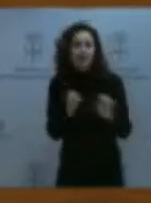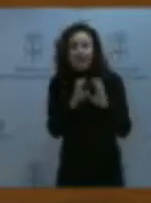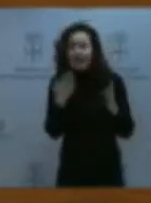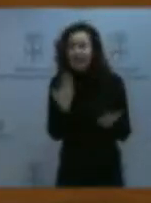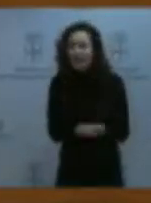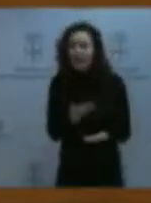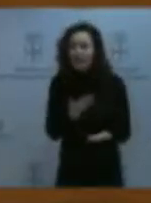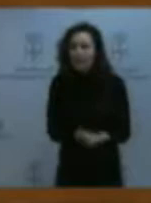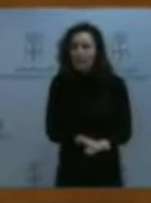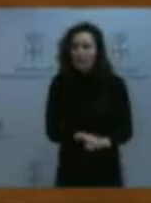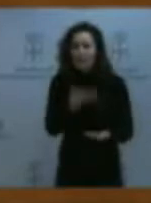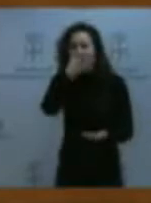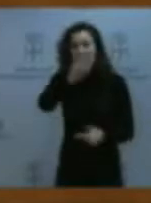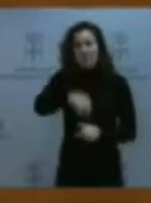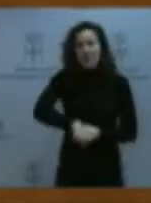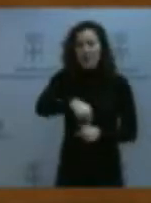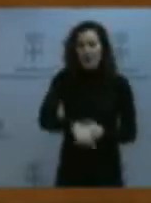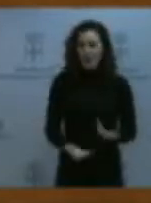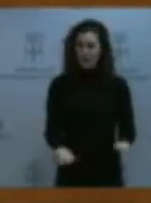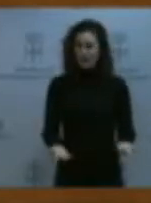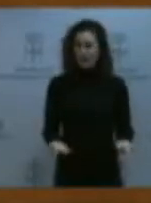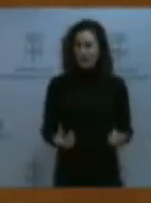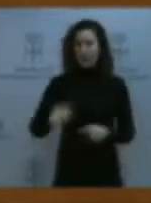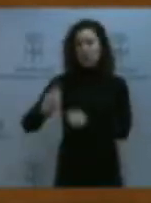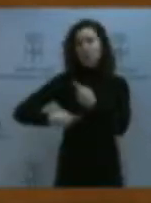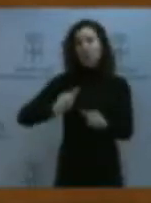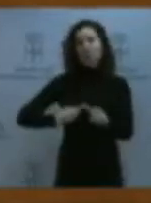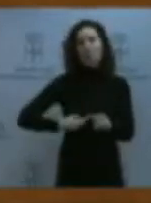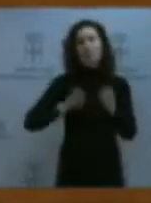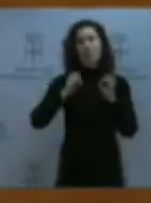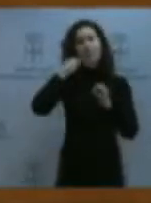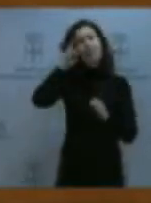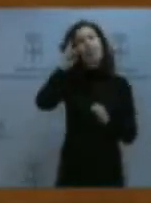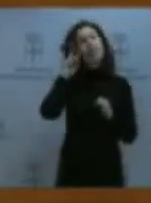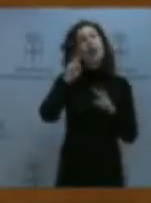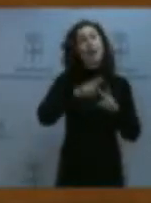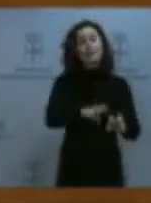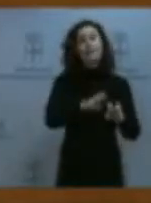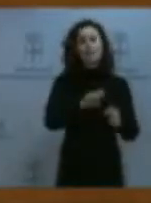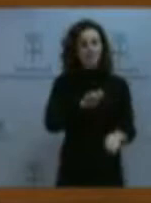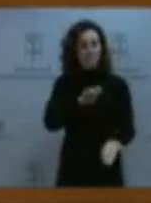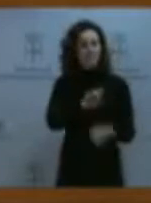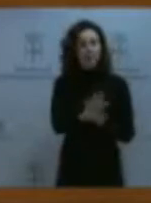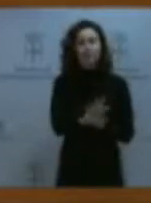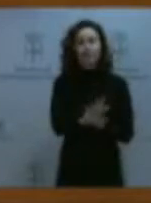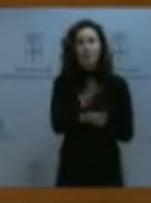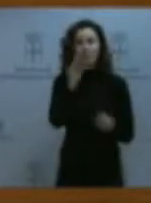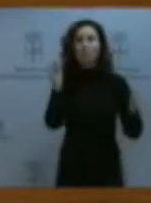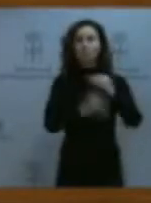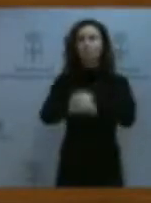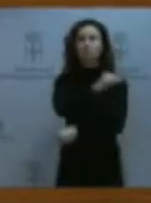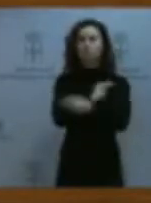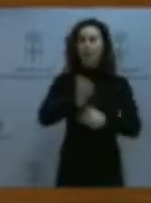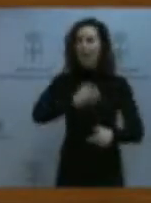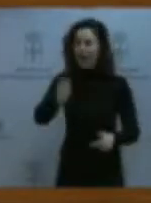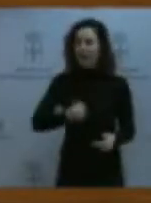las consecuencias de echar al equipo de investigadores del Chao San Martín por las desavenencias con el alcalde. Porque al final de lo que se trata